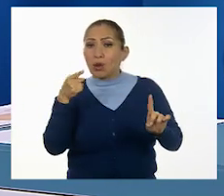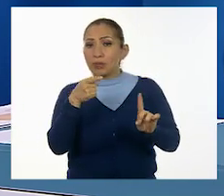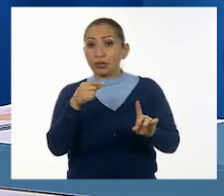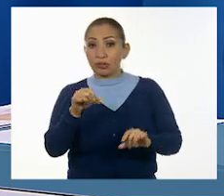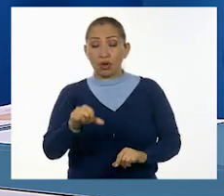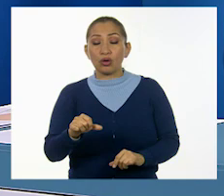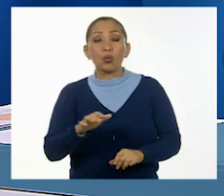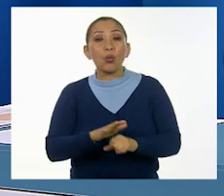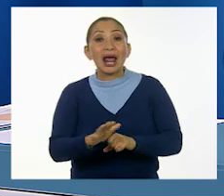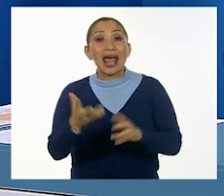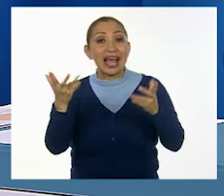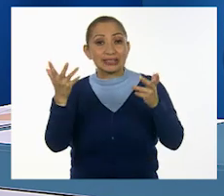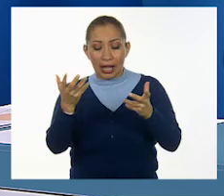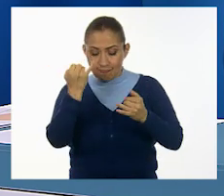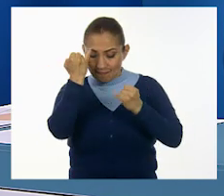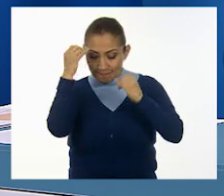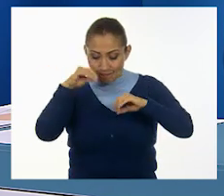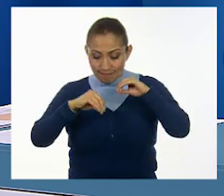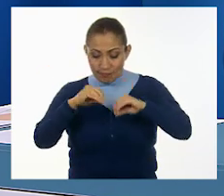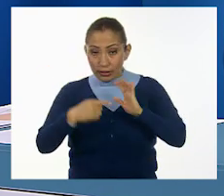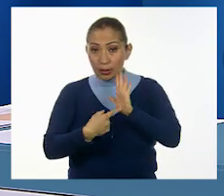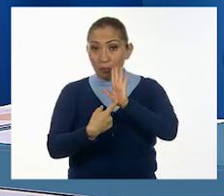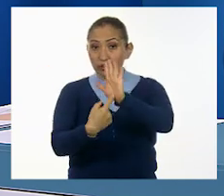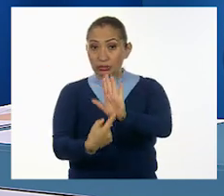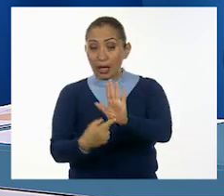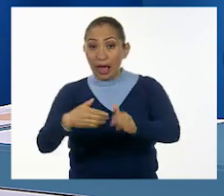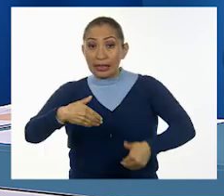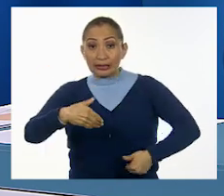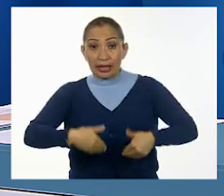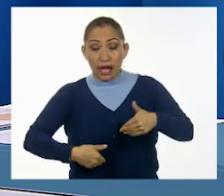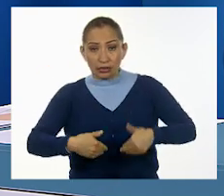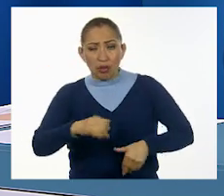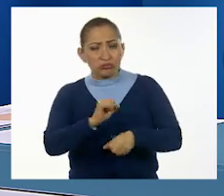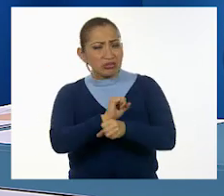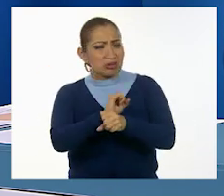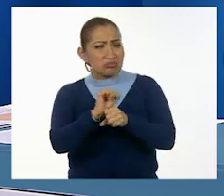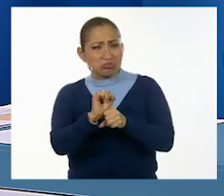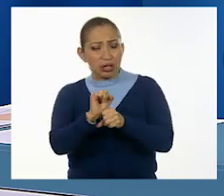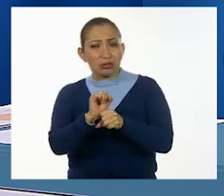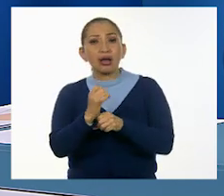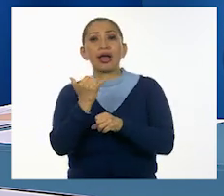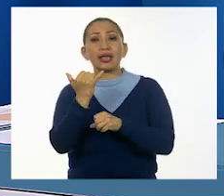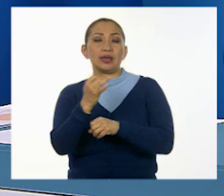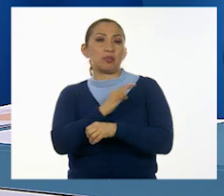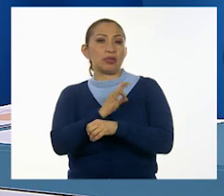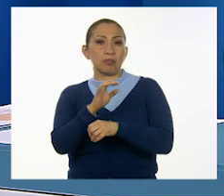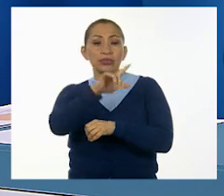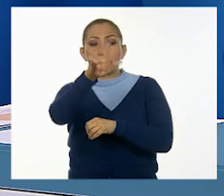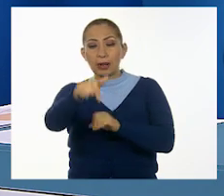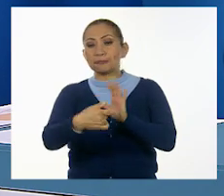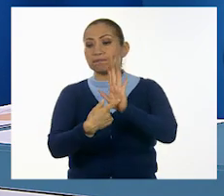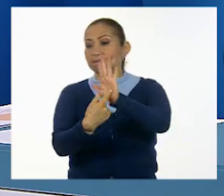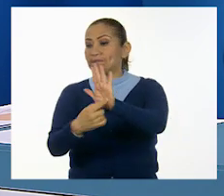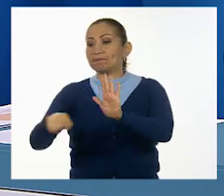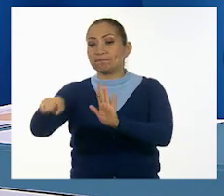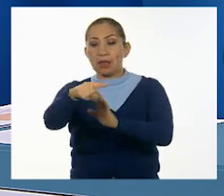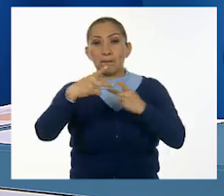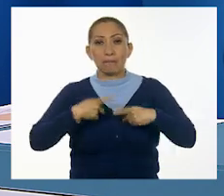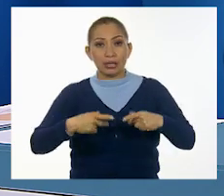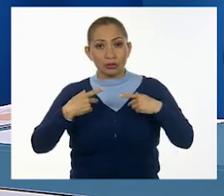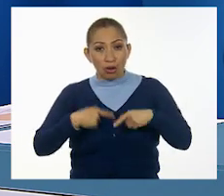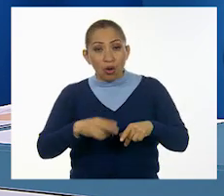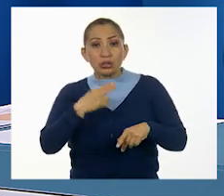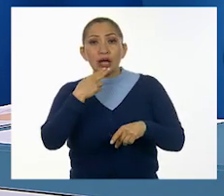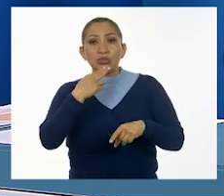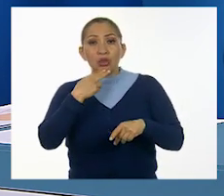día de hoy es crear una propuesta de representación teatral sencilla y que la podamos representar ante un público,